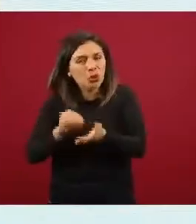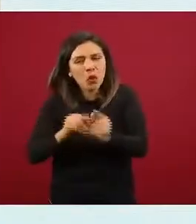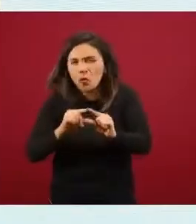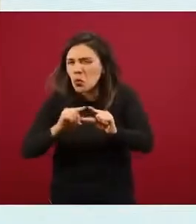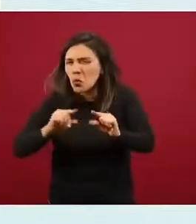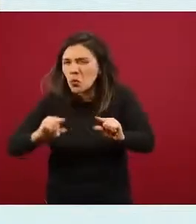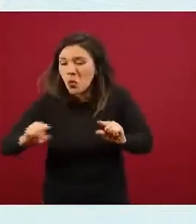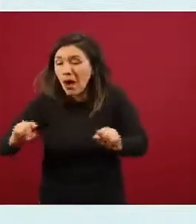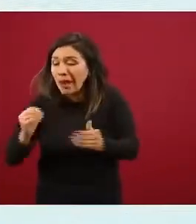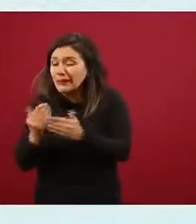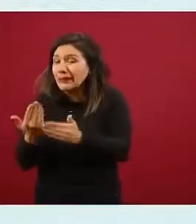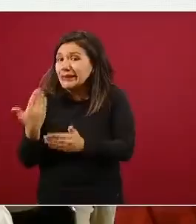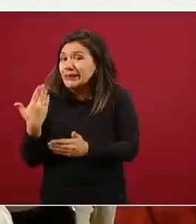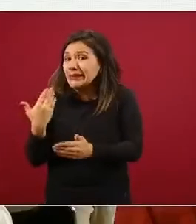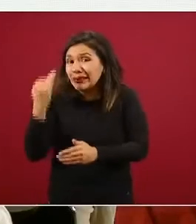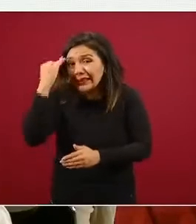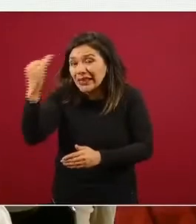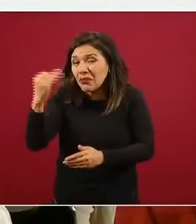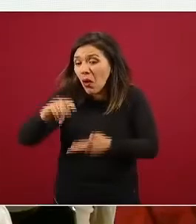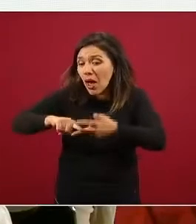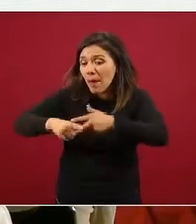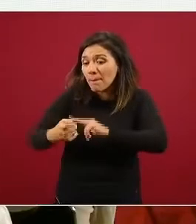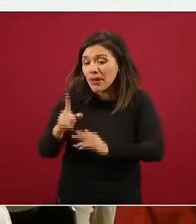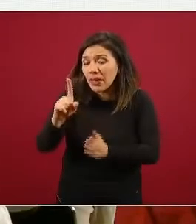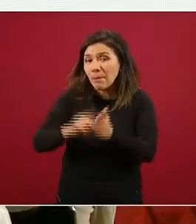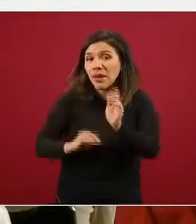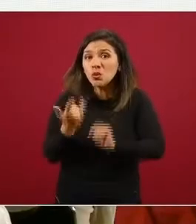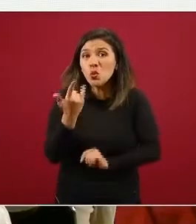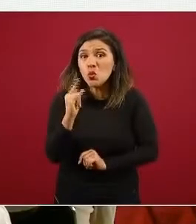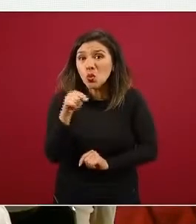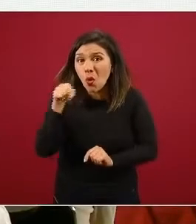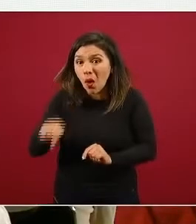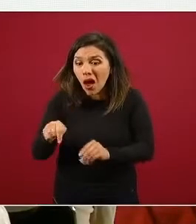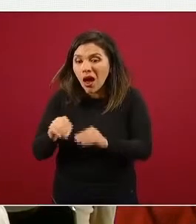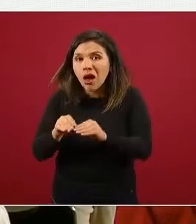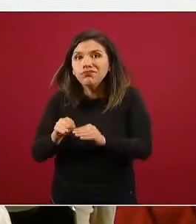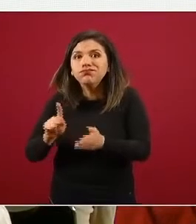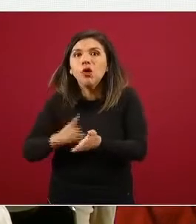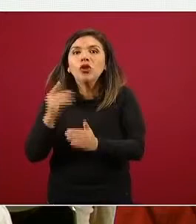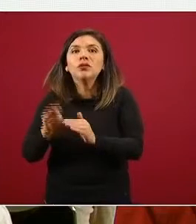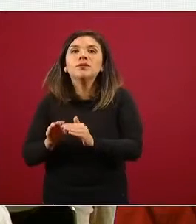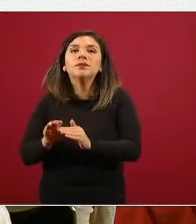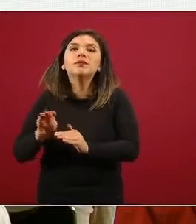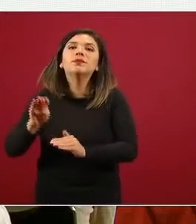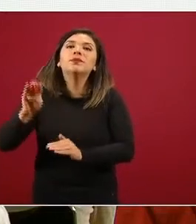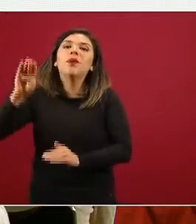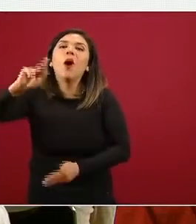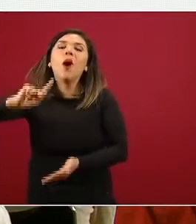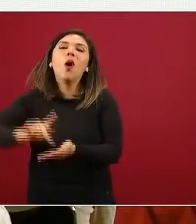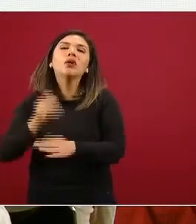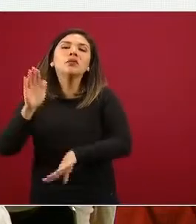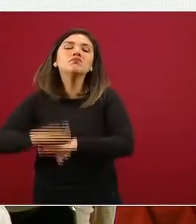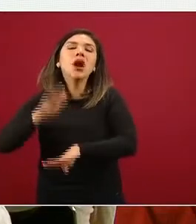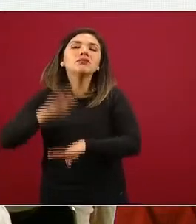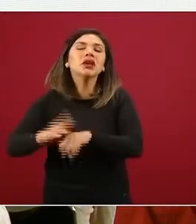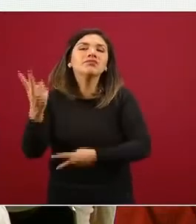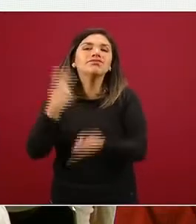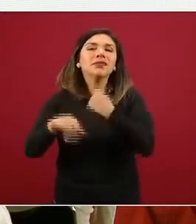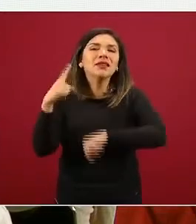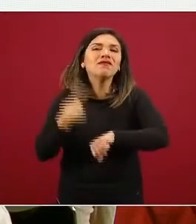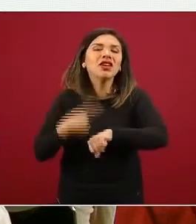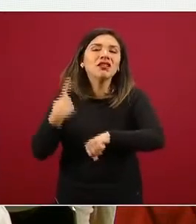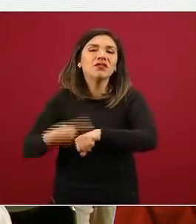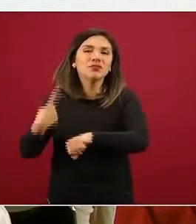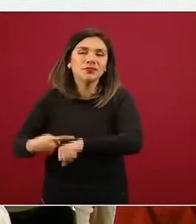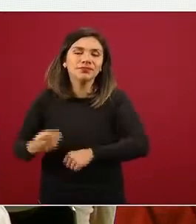y en fechas recientes, concretamente al inicio del mes de julio, empezaron a tener nuevamente más casos, más casos, más casos,